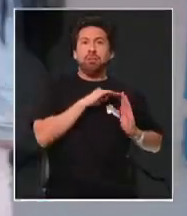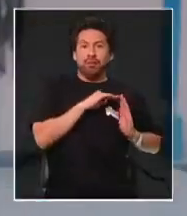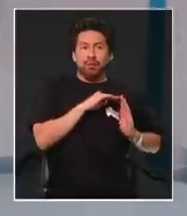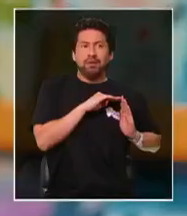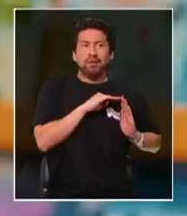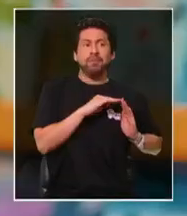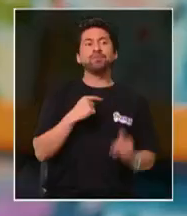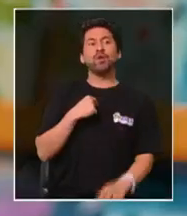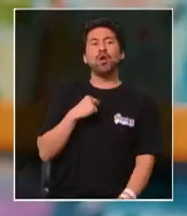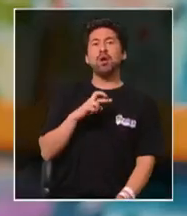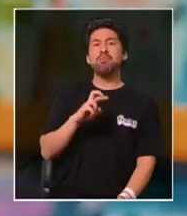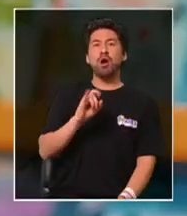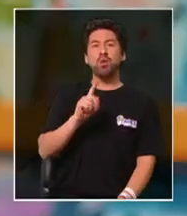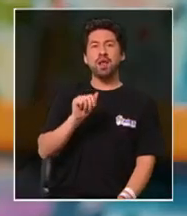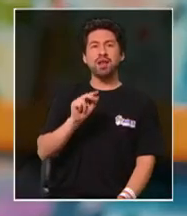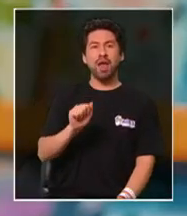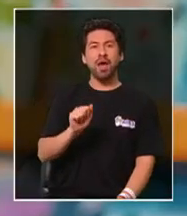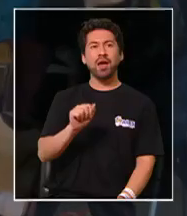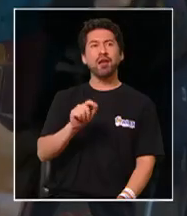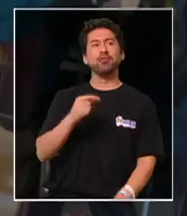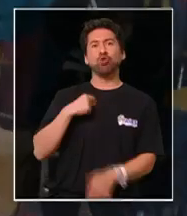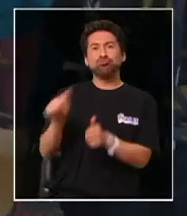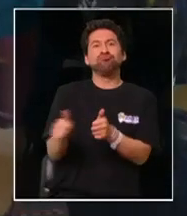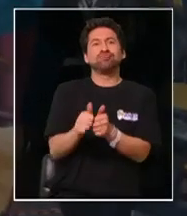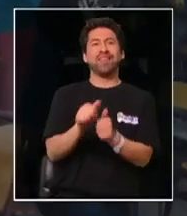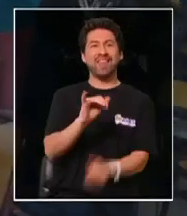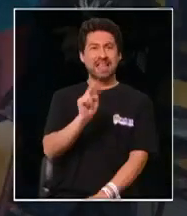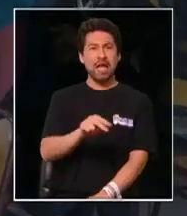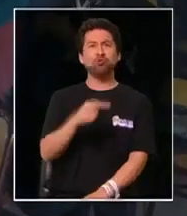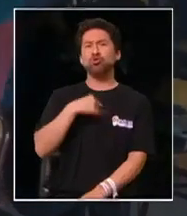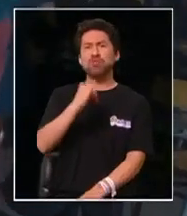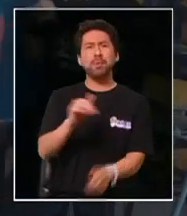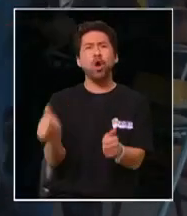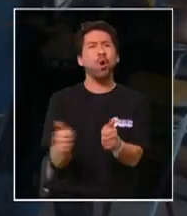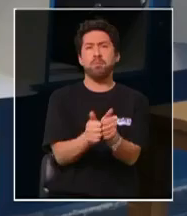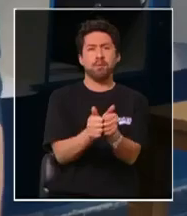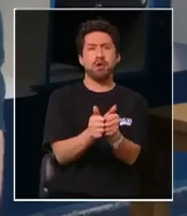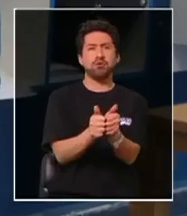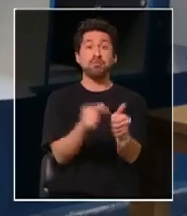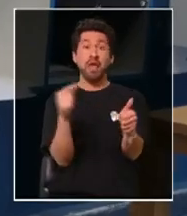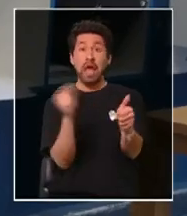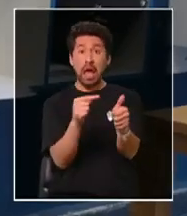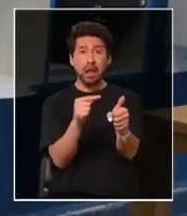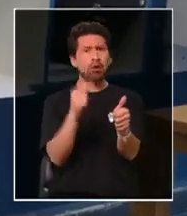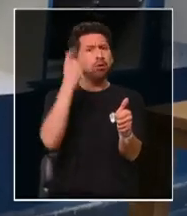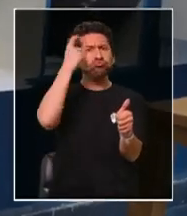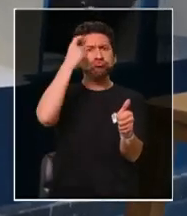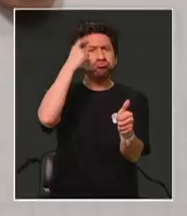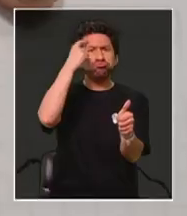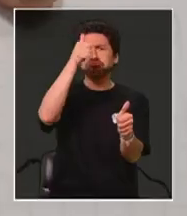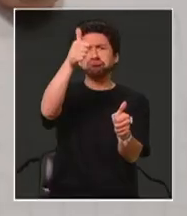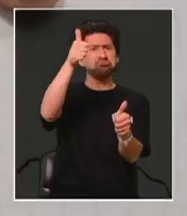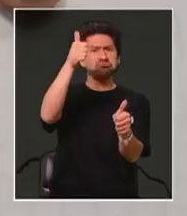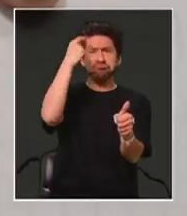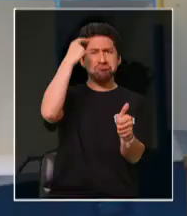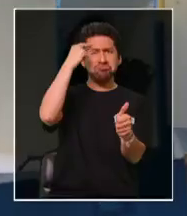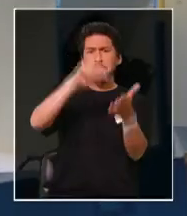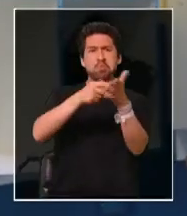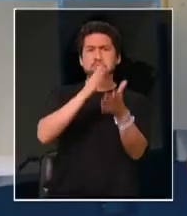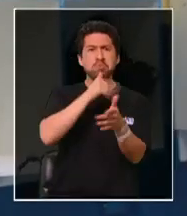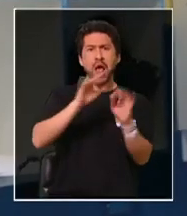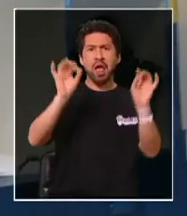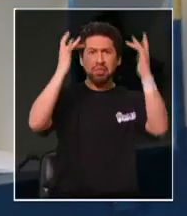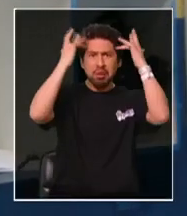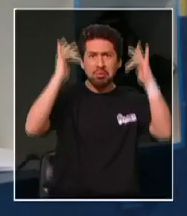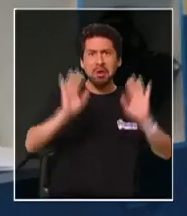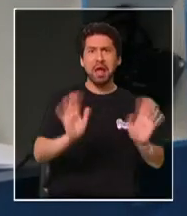Paulina Ortega, soy asistente de Ian Vega. Hago el acompañamiento. Si bien él intelectualmente no tiene ningún problema,